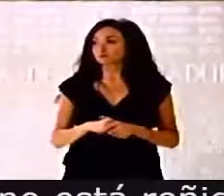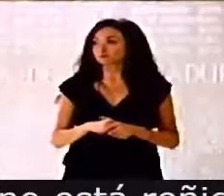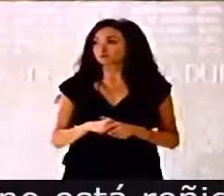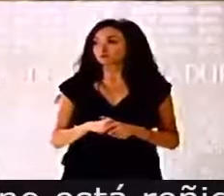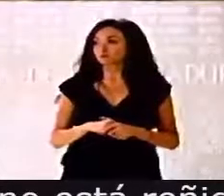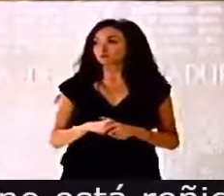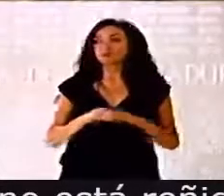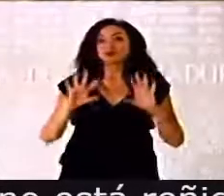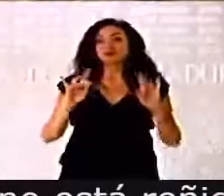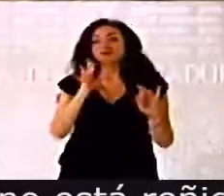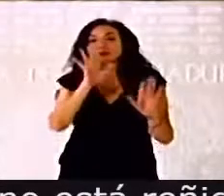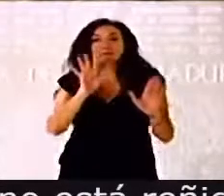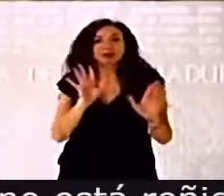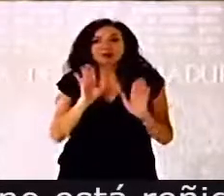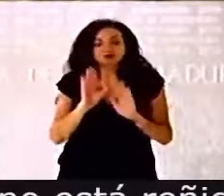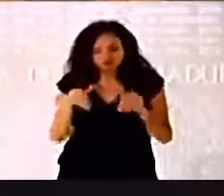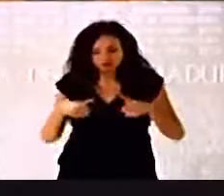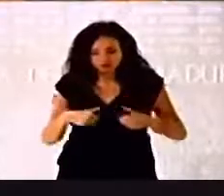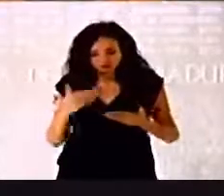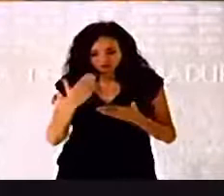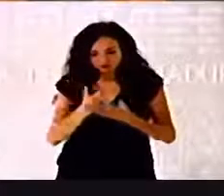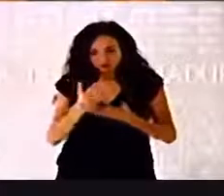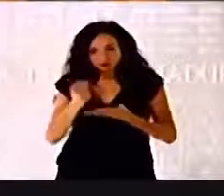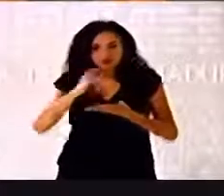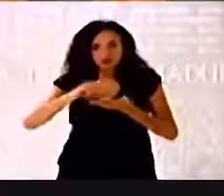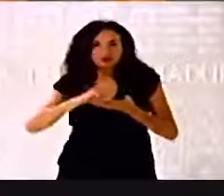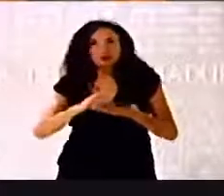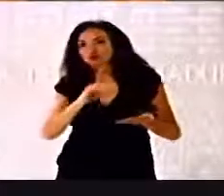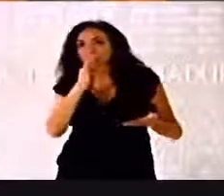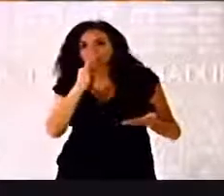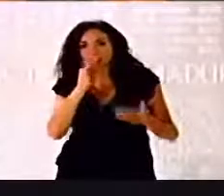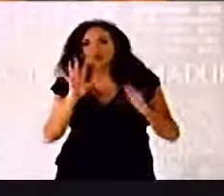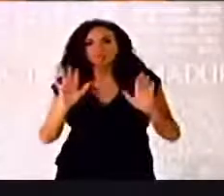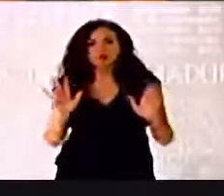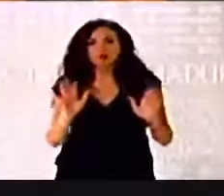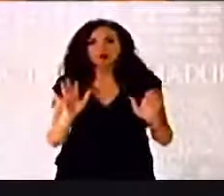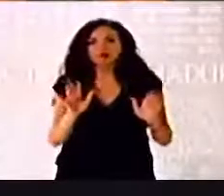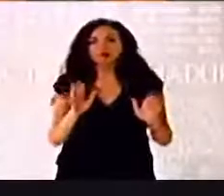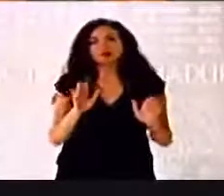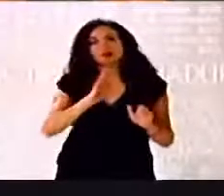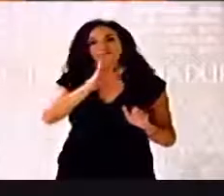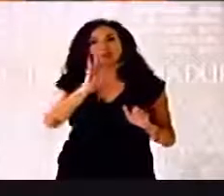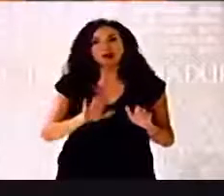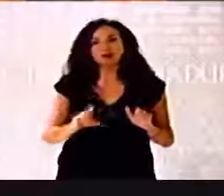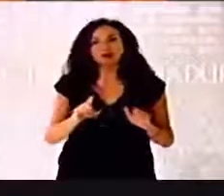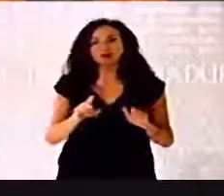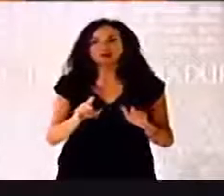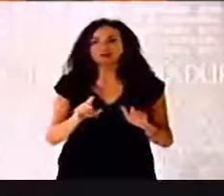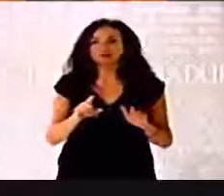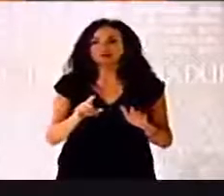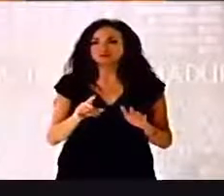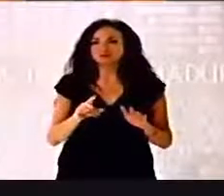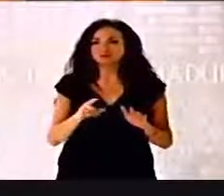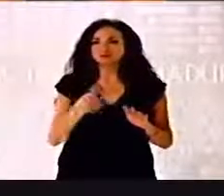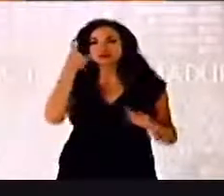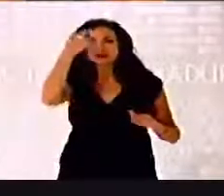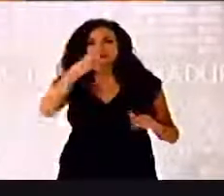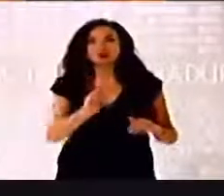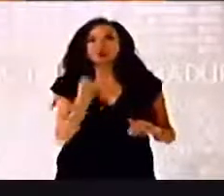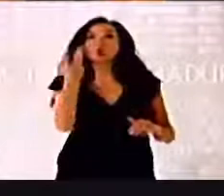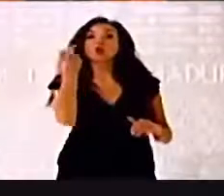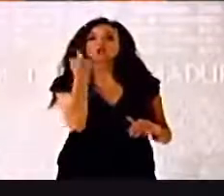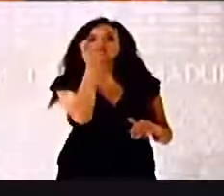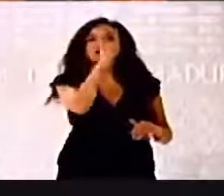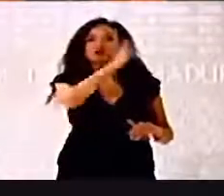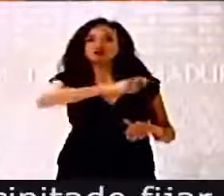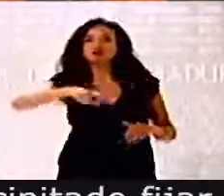Estar escrita todavía la vuelta, cómo será la vuelta al cole, parece quizás precipitado fijar la plantilla de docentes que se van a